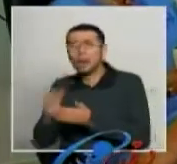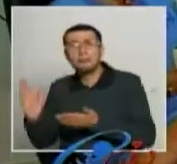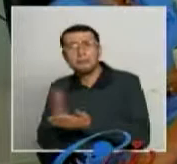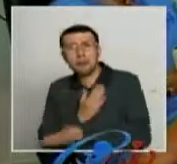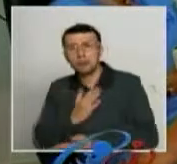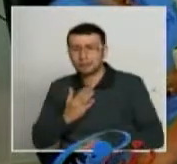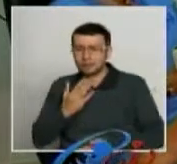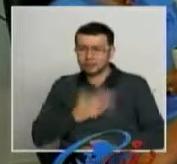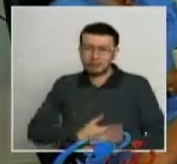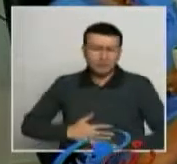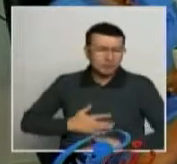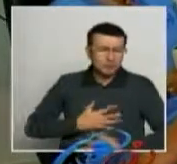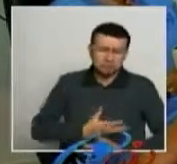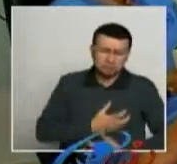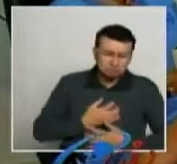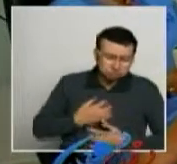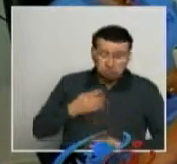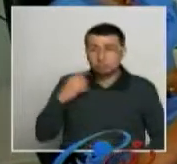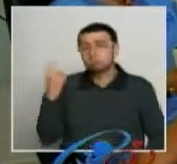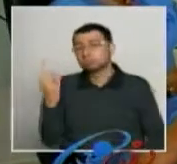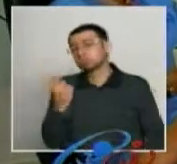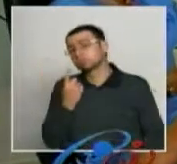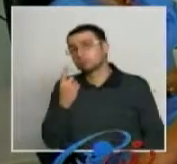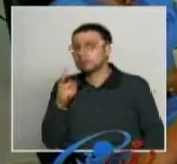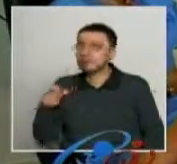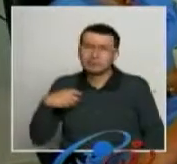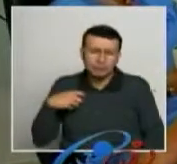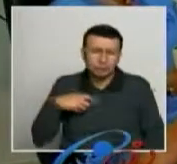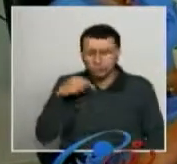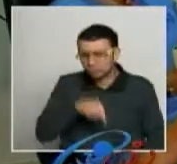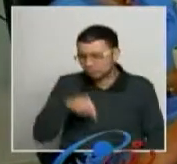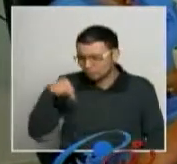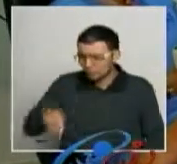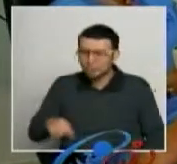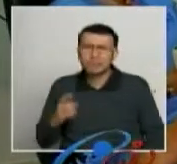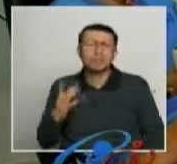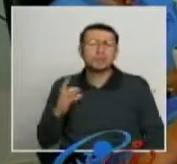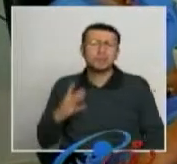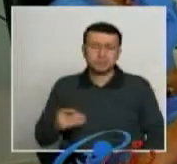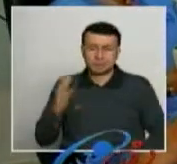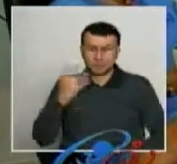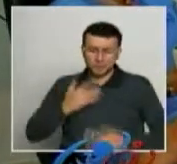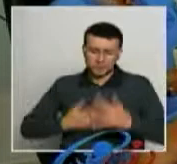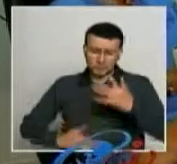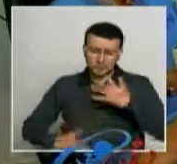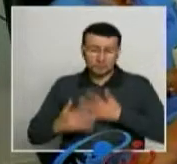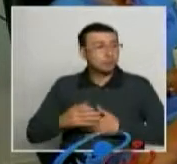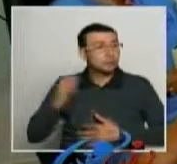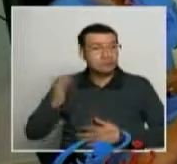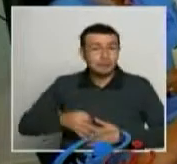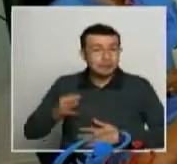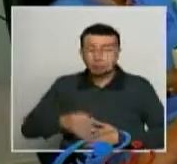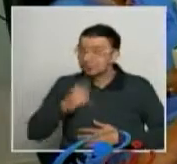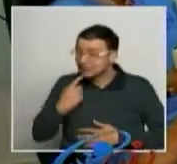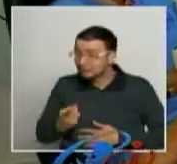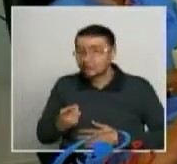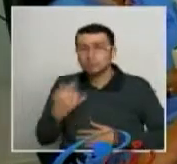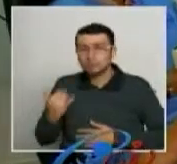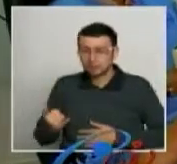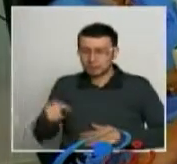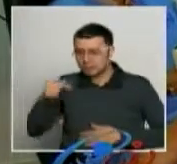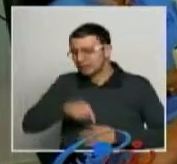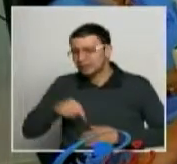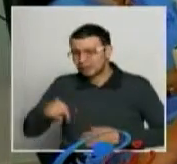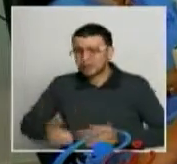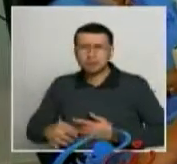el mareo, es tengo dolor de piernas. Y la gente siempre atribuye dolor de piernas al sistema venoso. Y no